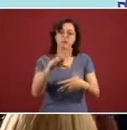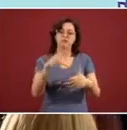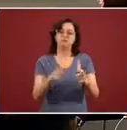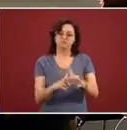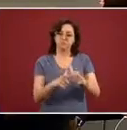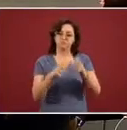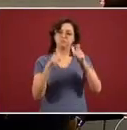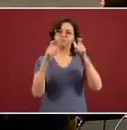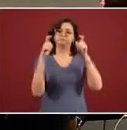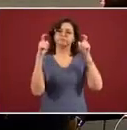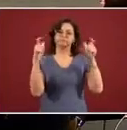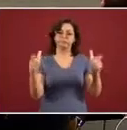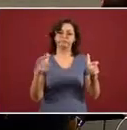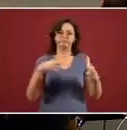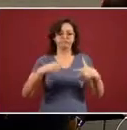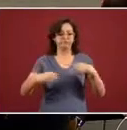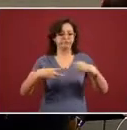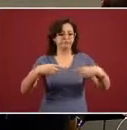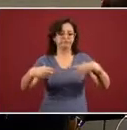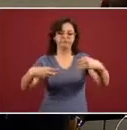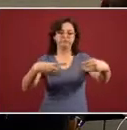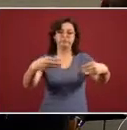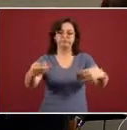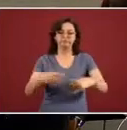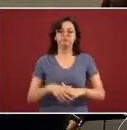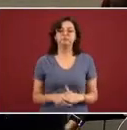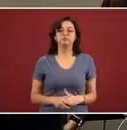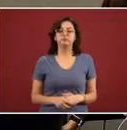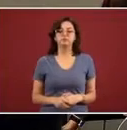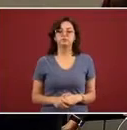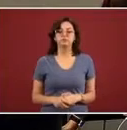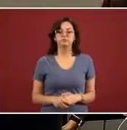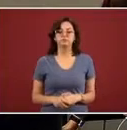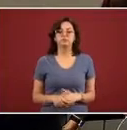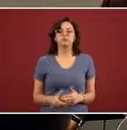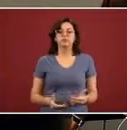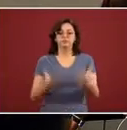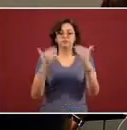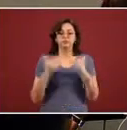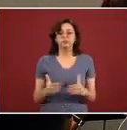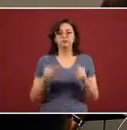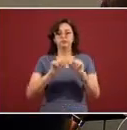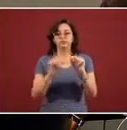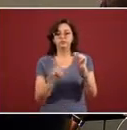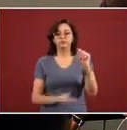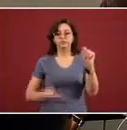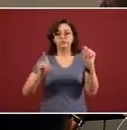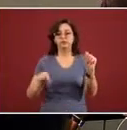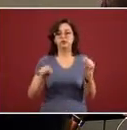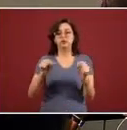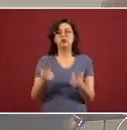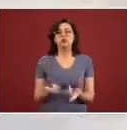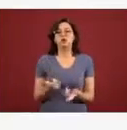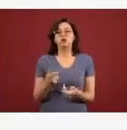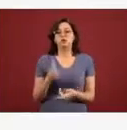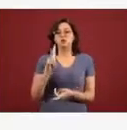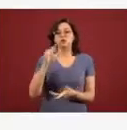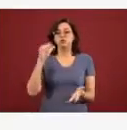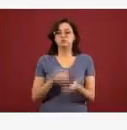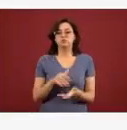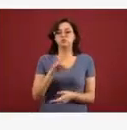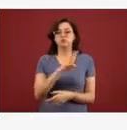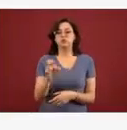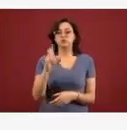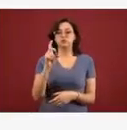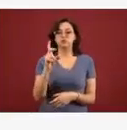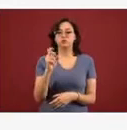mayor transmisión en las siguientes semanas. En la siguiente diapositiva vemos la actualización de nuestro panorama nacional, 2.439